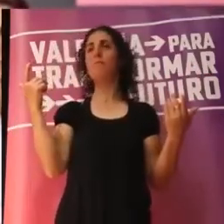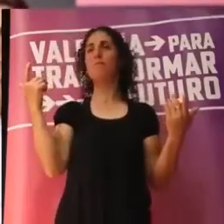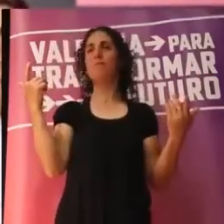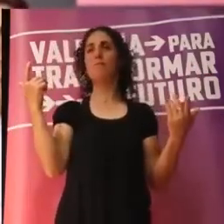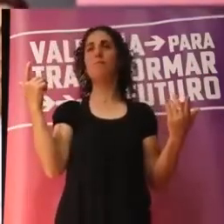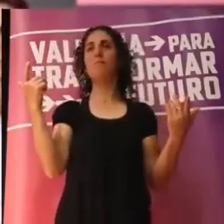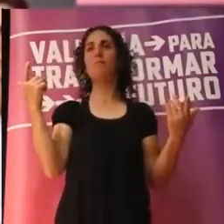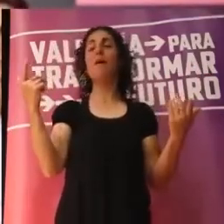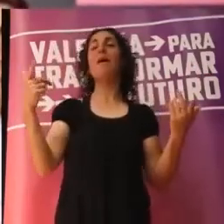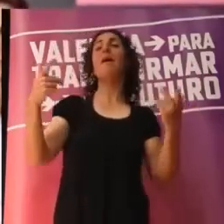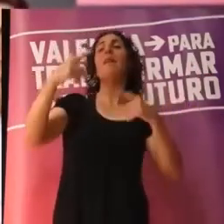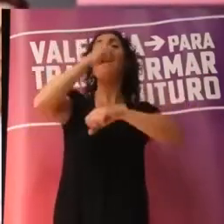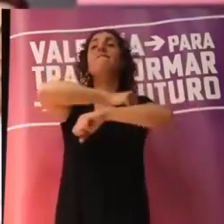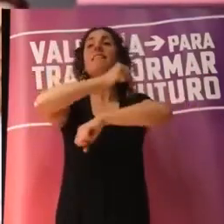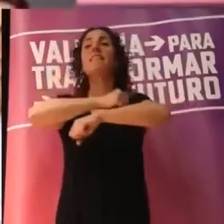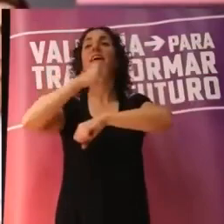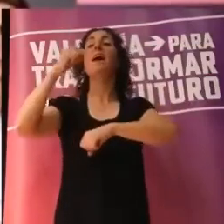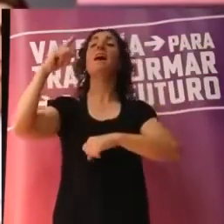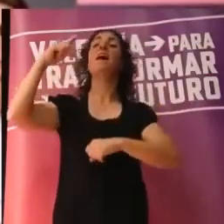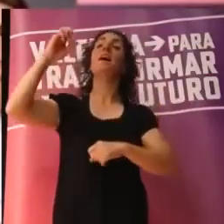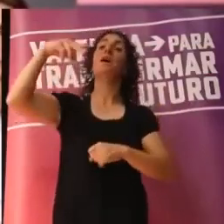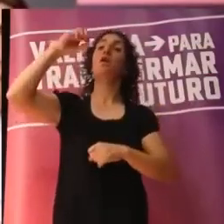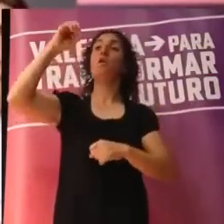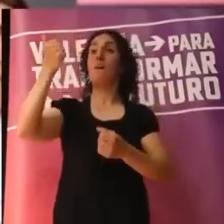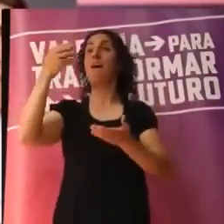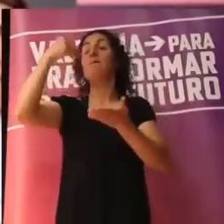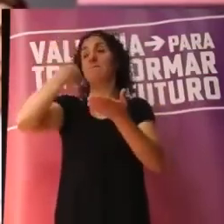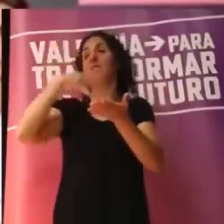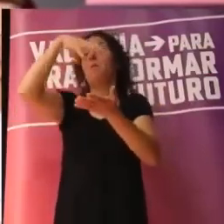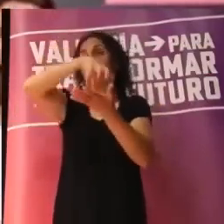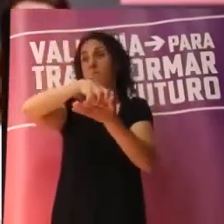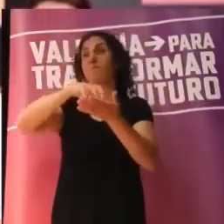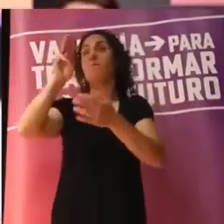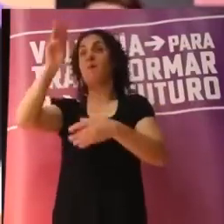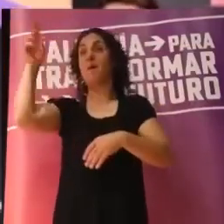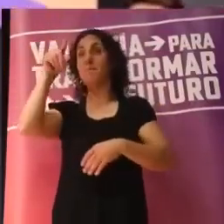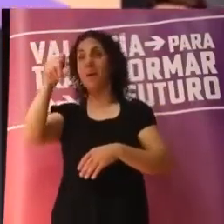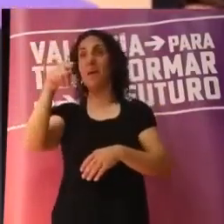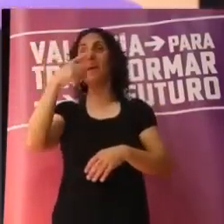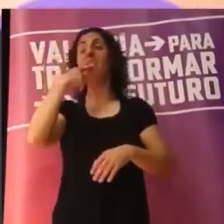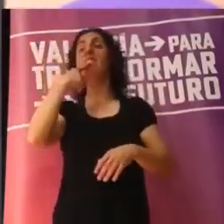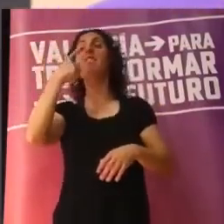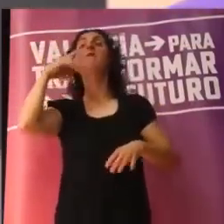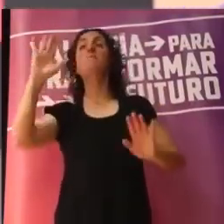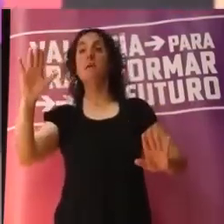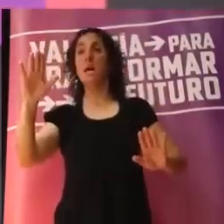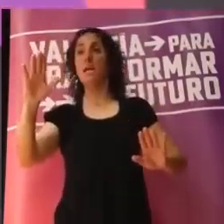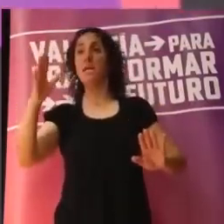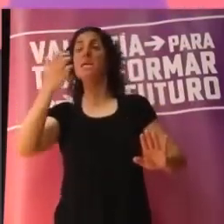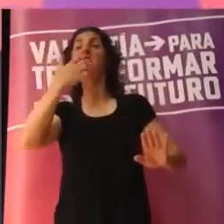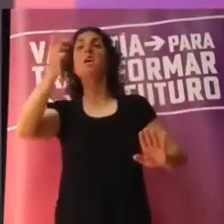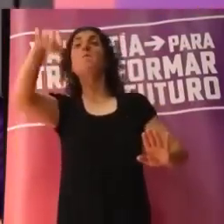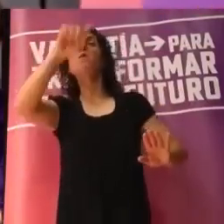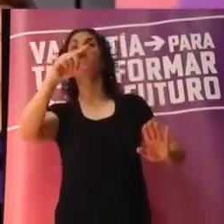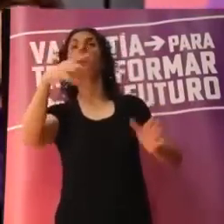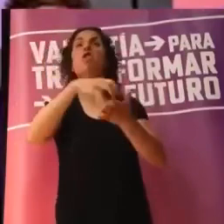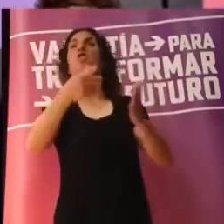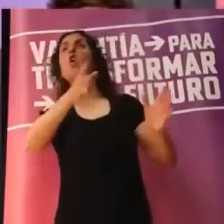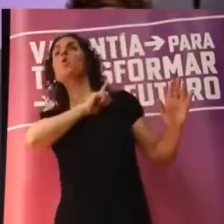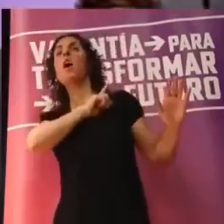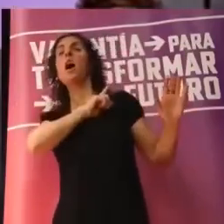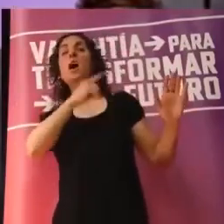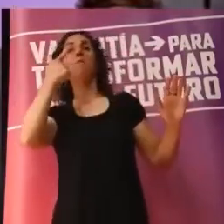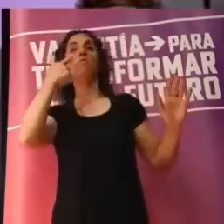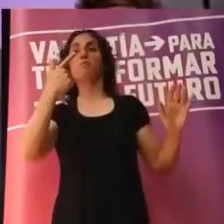ventana de Génova y decís: aquí tenéis al que se atreva a poner en cuestión a la mafia de la derecha en Madrid? ¿Cómo